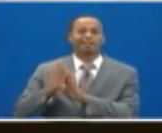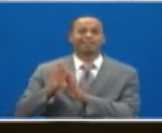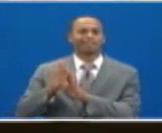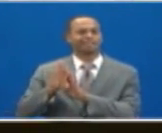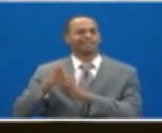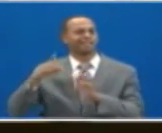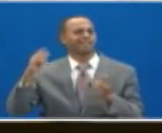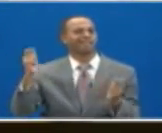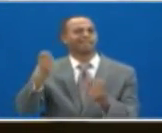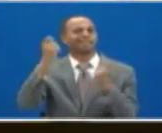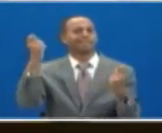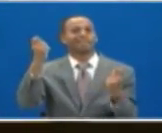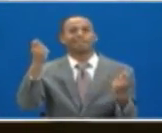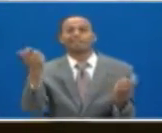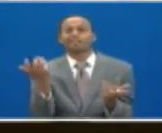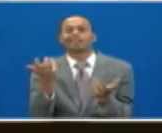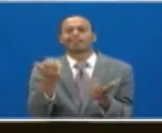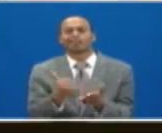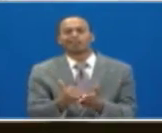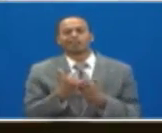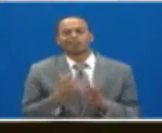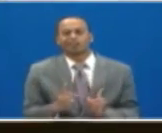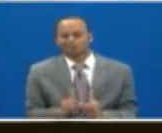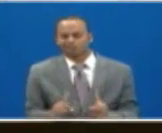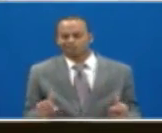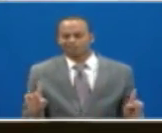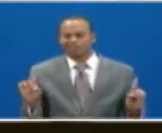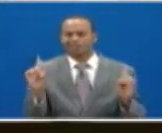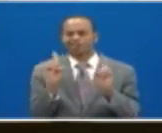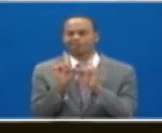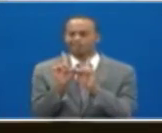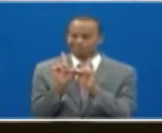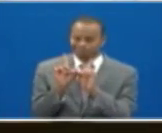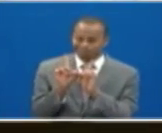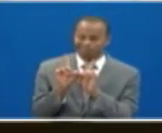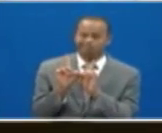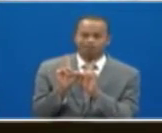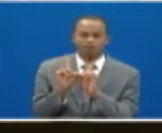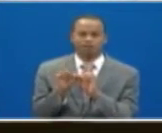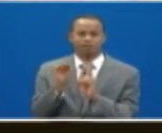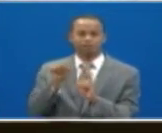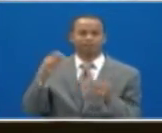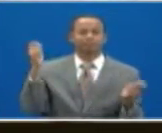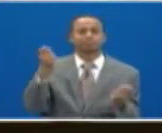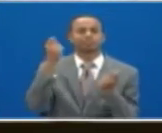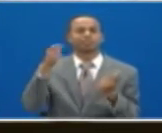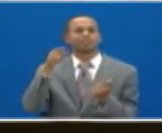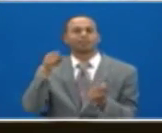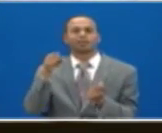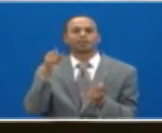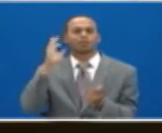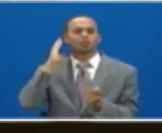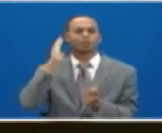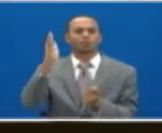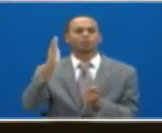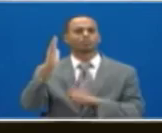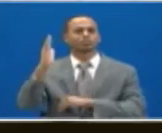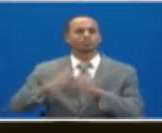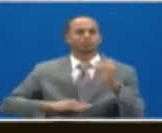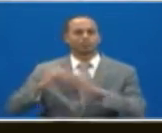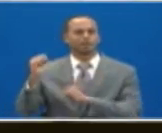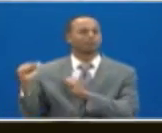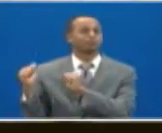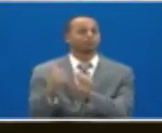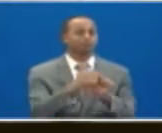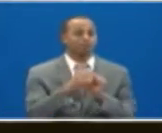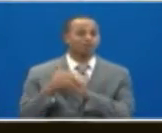celebrar algo que nos dignifica y a celebrar algo que vamos a construir